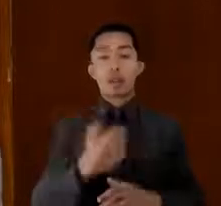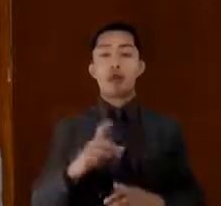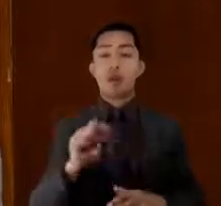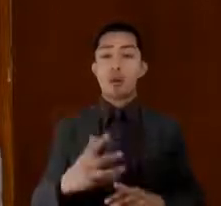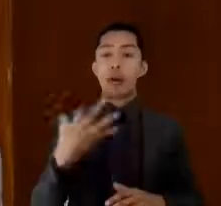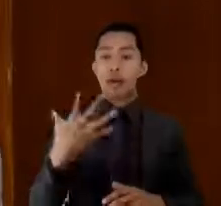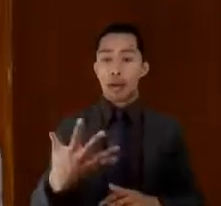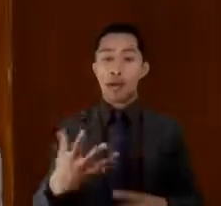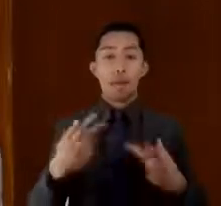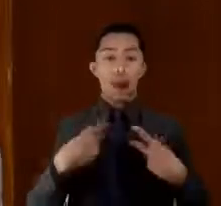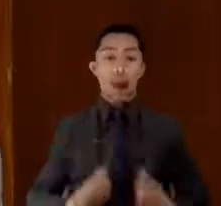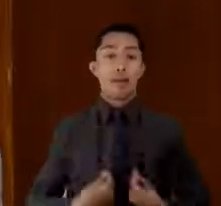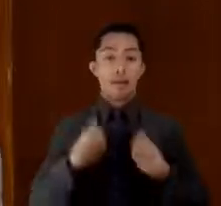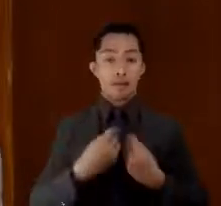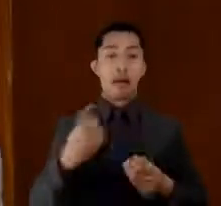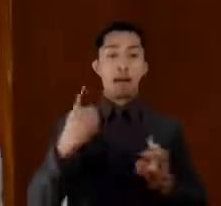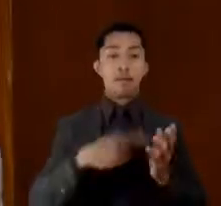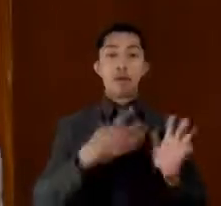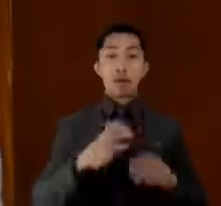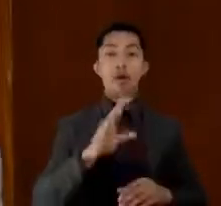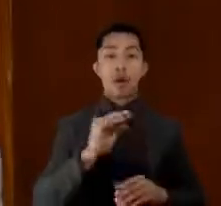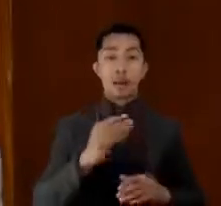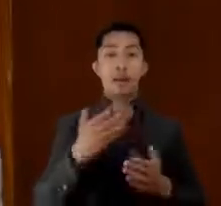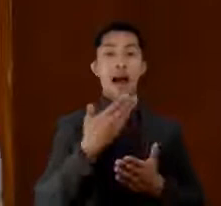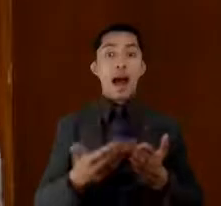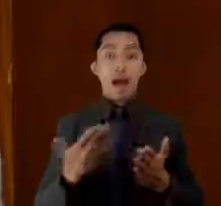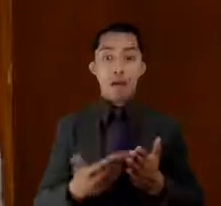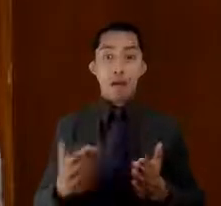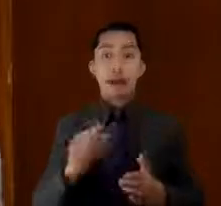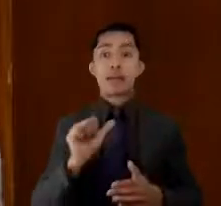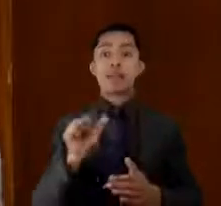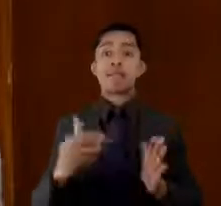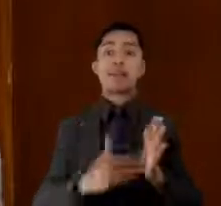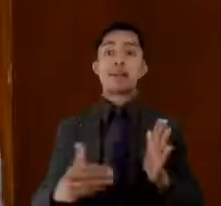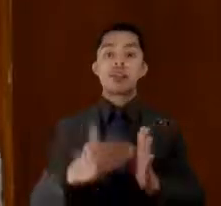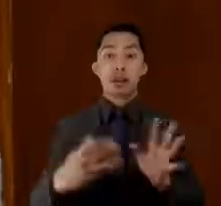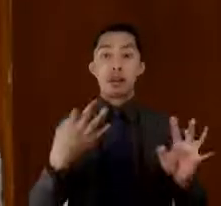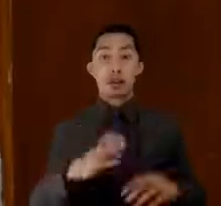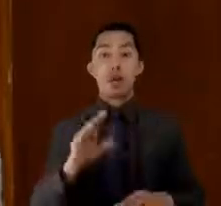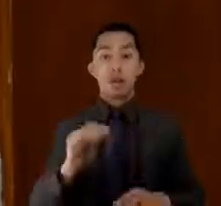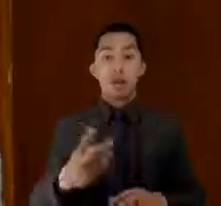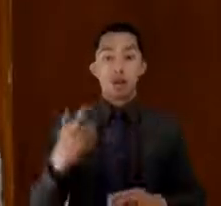9.815.795 habitantes en 1990 hasta los